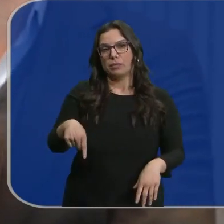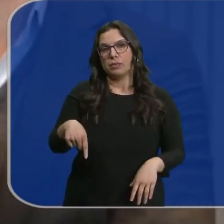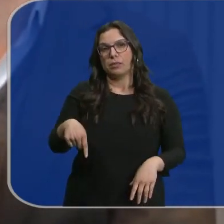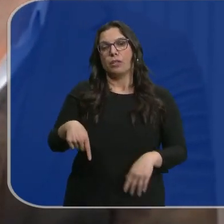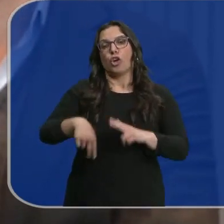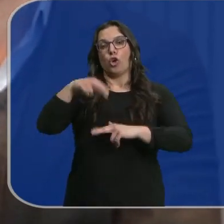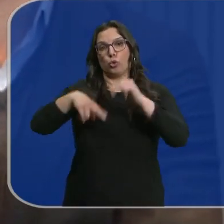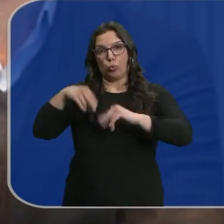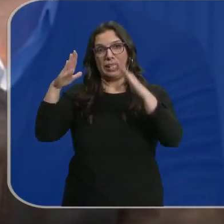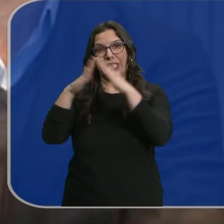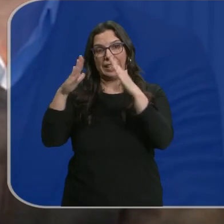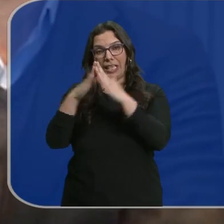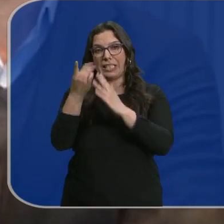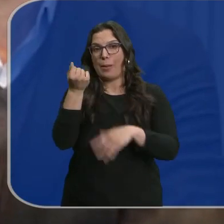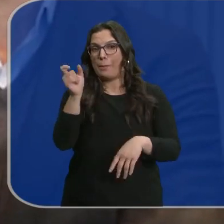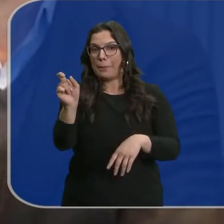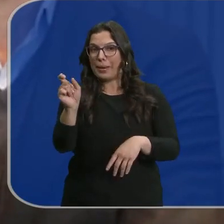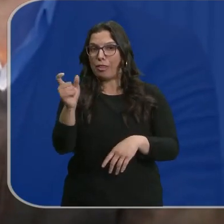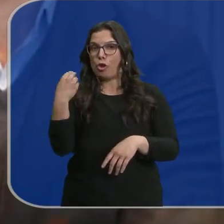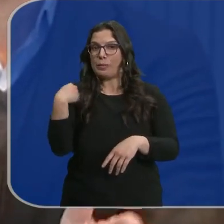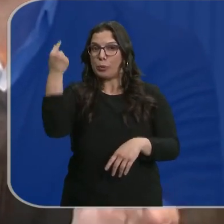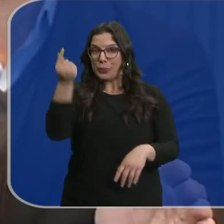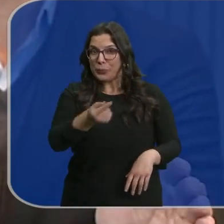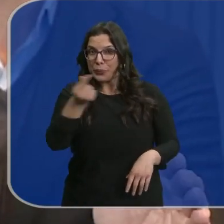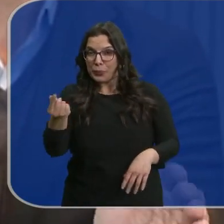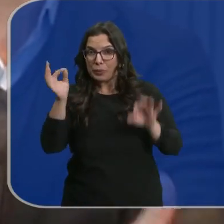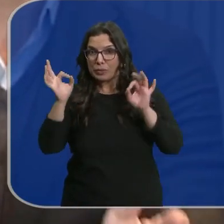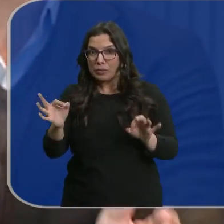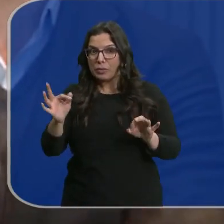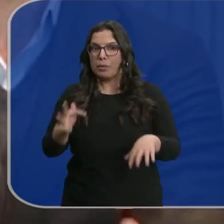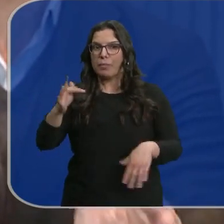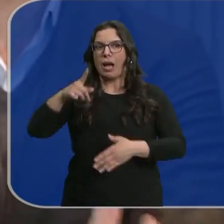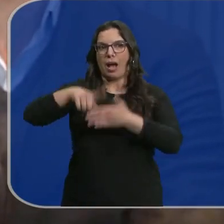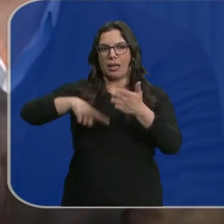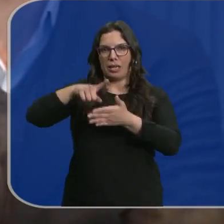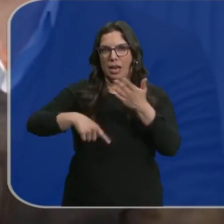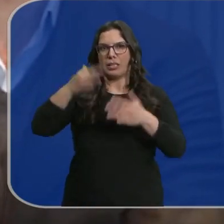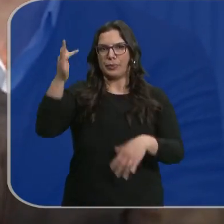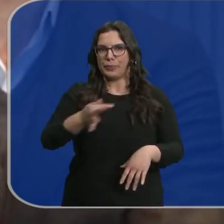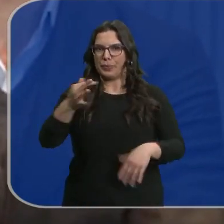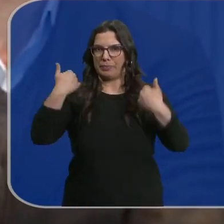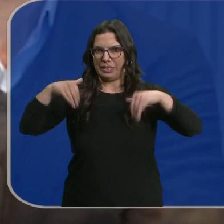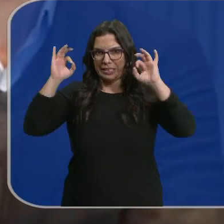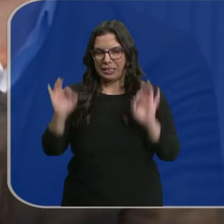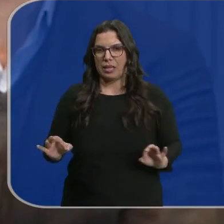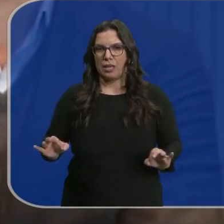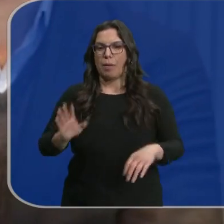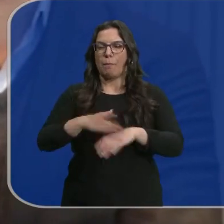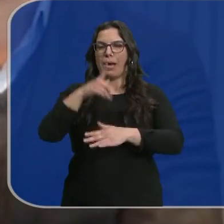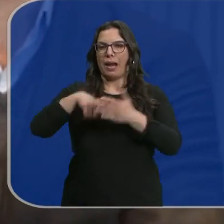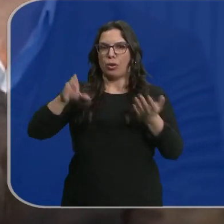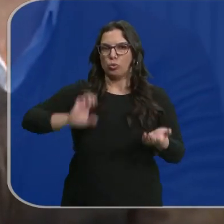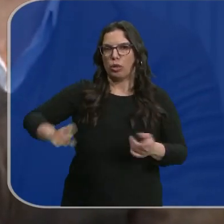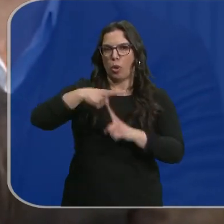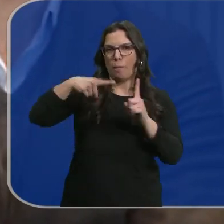construir vivienda a precio tasado y con un alquiler tasado. Especialmente para las rentas